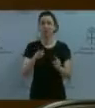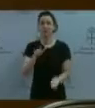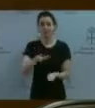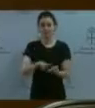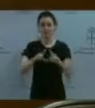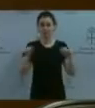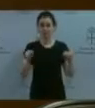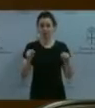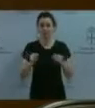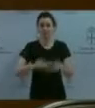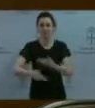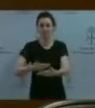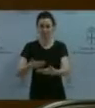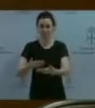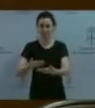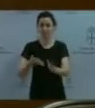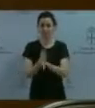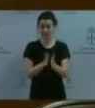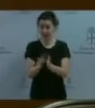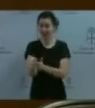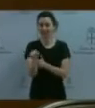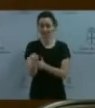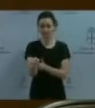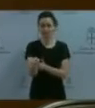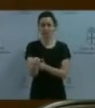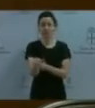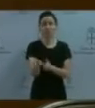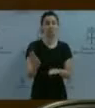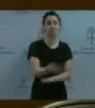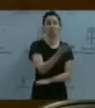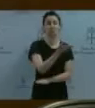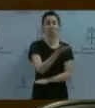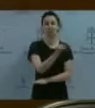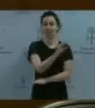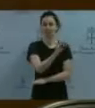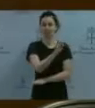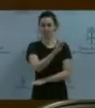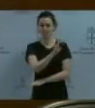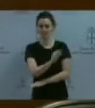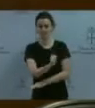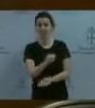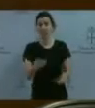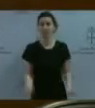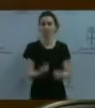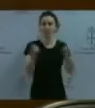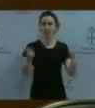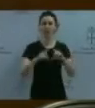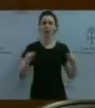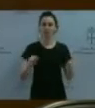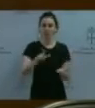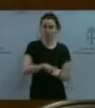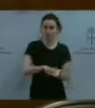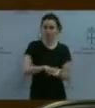del Gobierno del presidente del Principado de Asturias. Una promoción del asturiano que ya a día de hoy consume 2 millones de euros de recursos